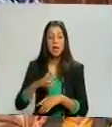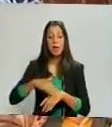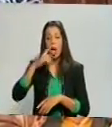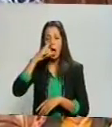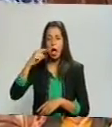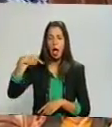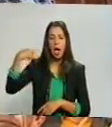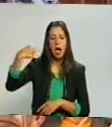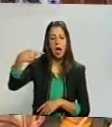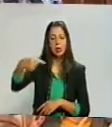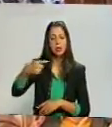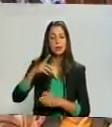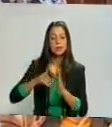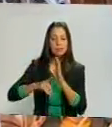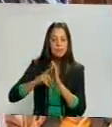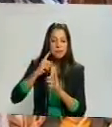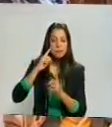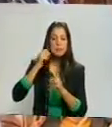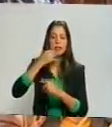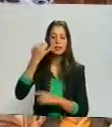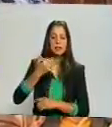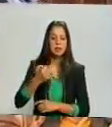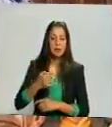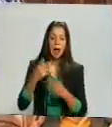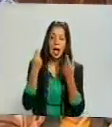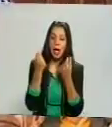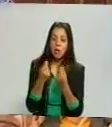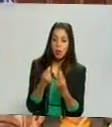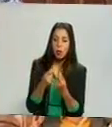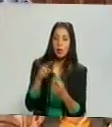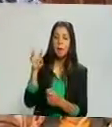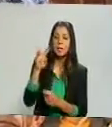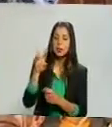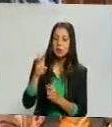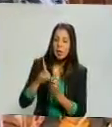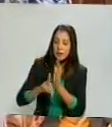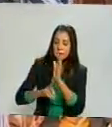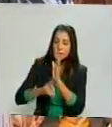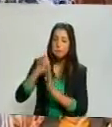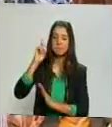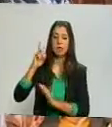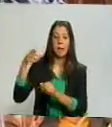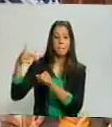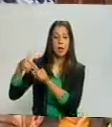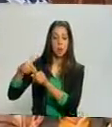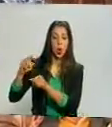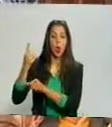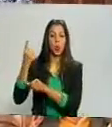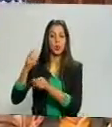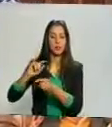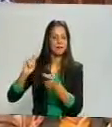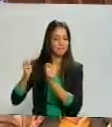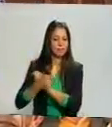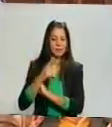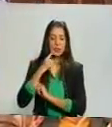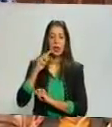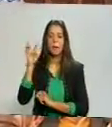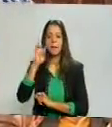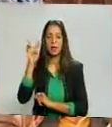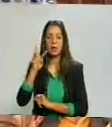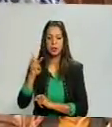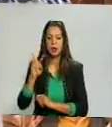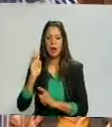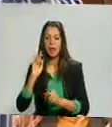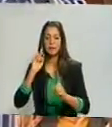plazo la verdadera alternativa económica no petrolera que va a permitir que Venezuela se convierta, tal como le dice el